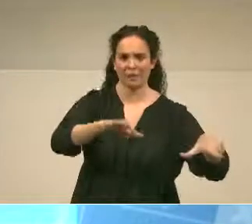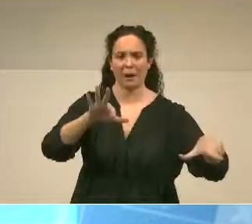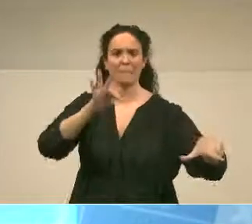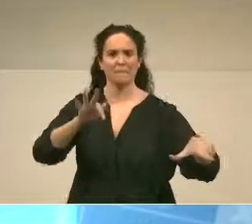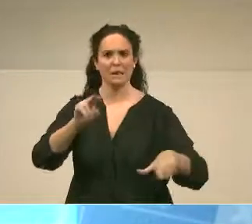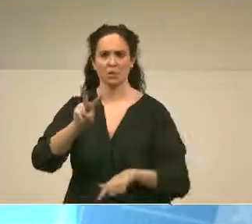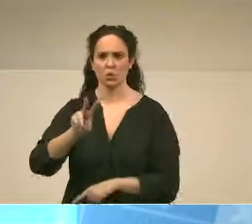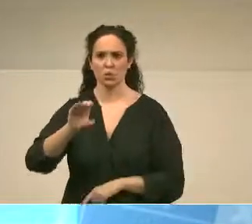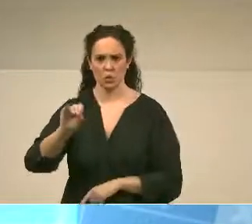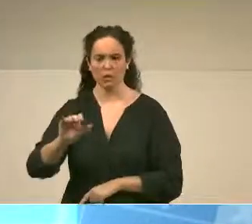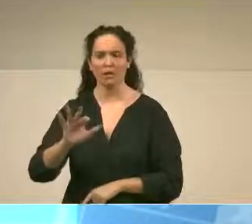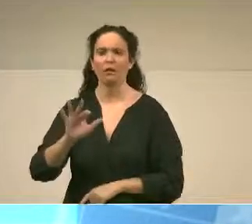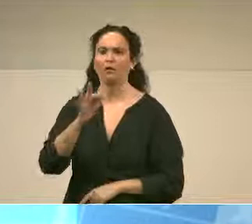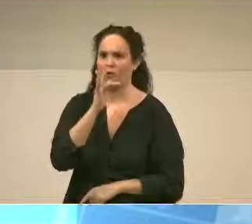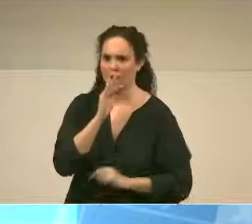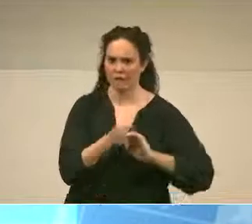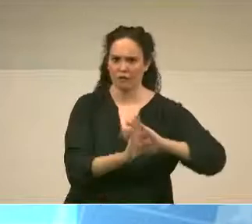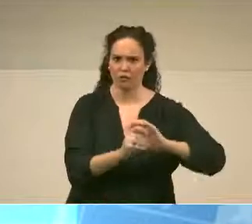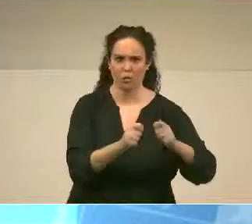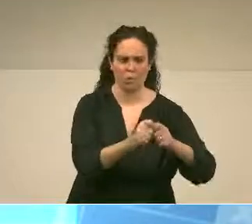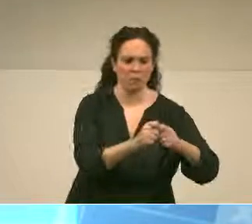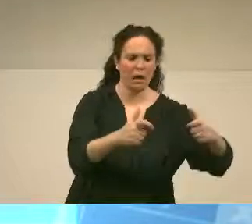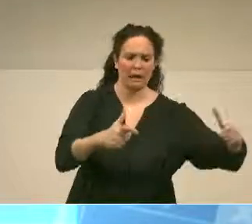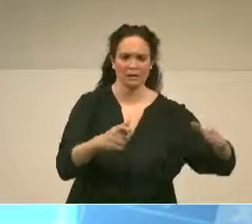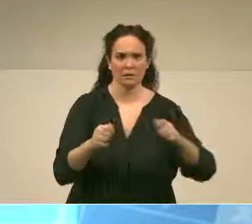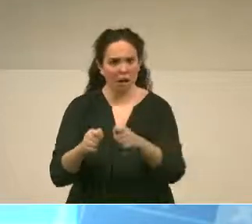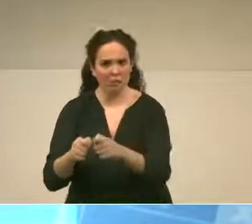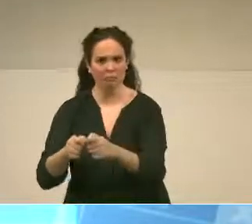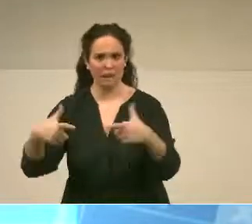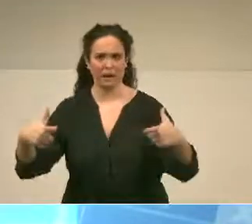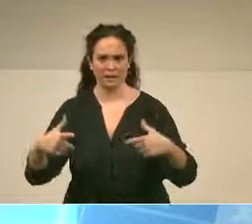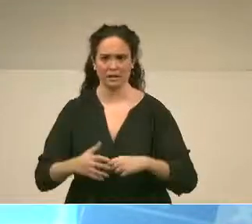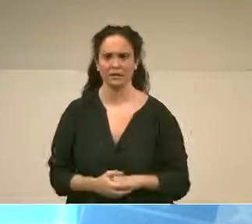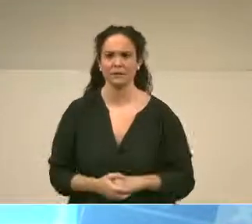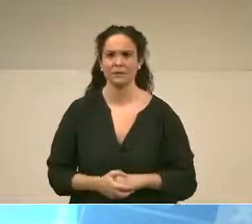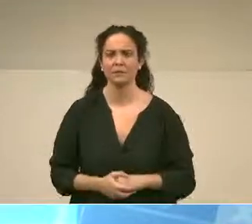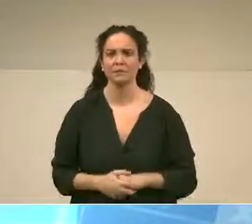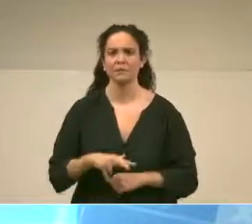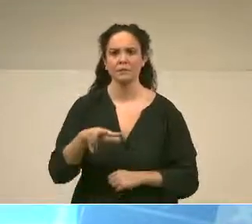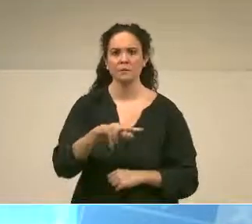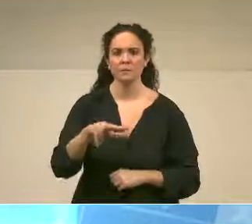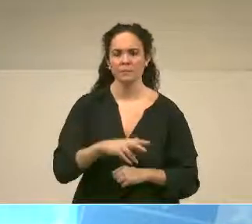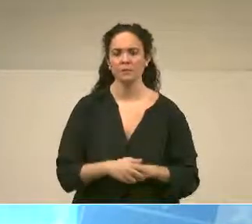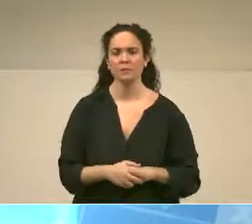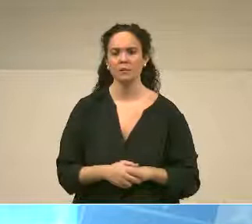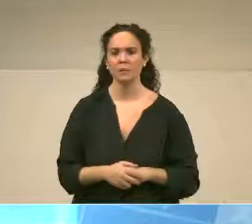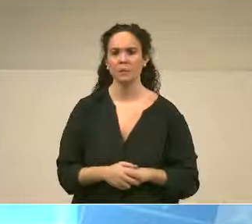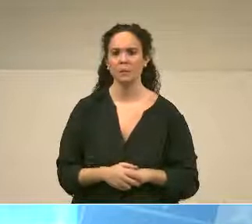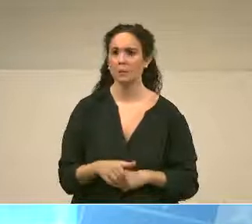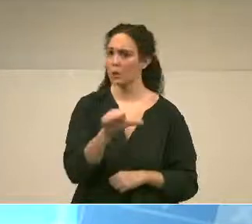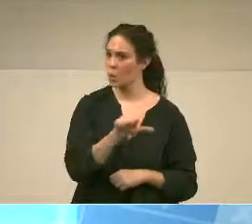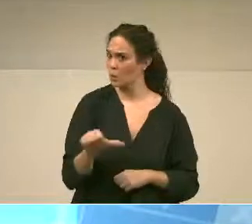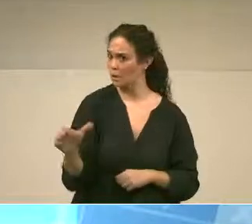kopurua gorakada garrantzitsua izan dutela. La media de ingresos hospitalarios de la última